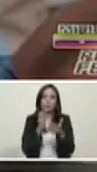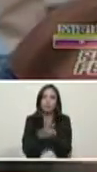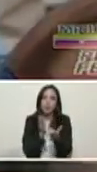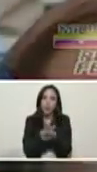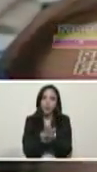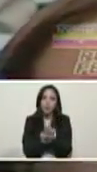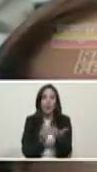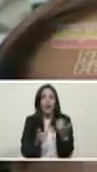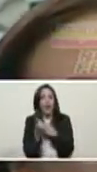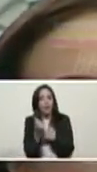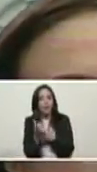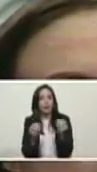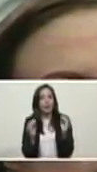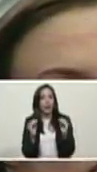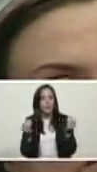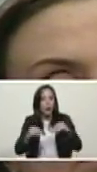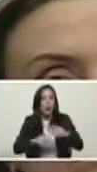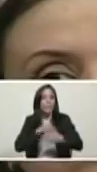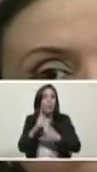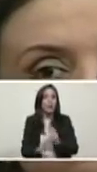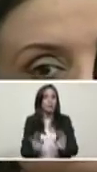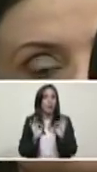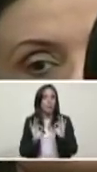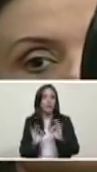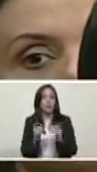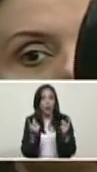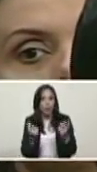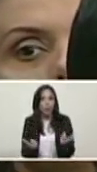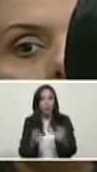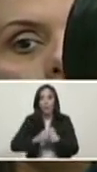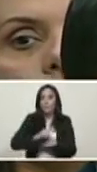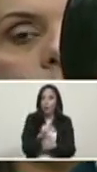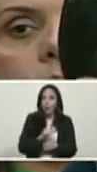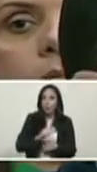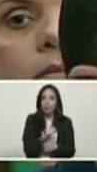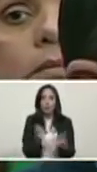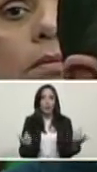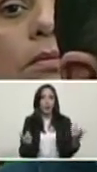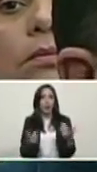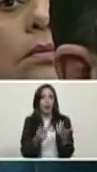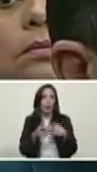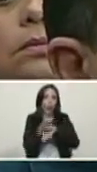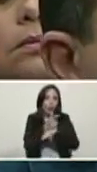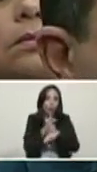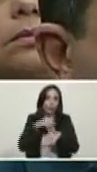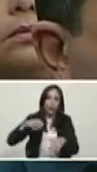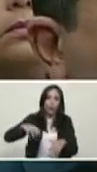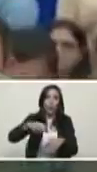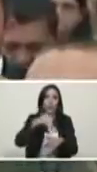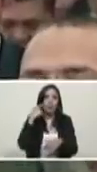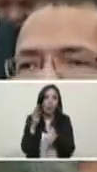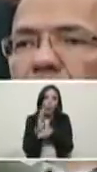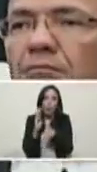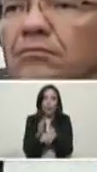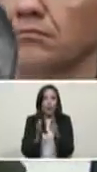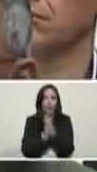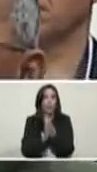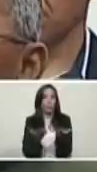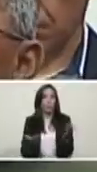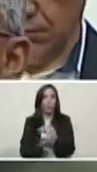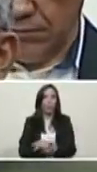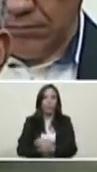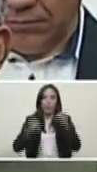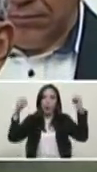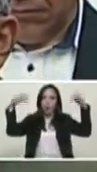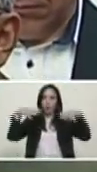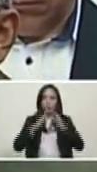especial para eso reverol con la policía nacional con las policías estadales hay que cuidar el alumbrado público